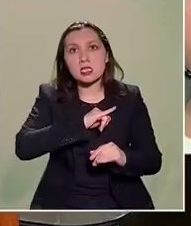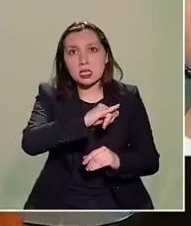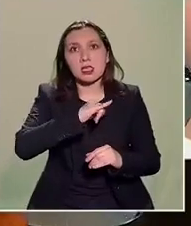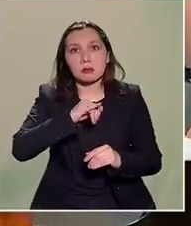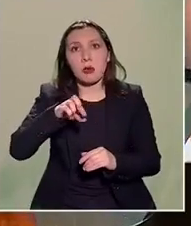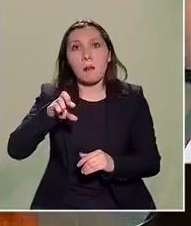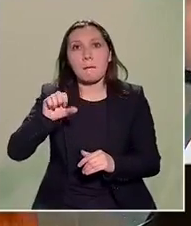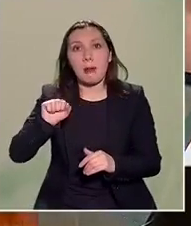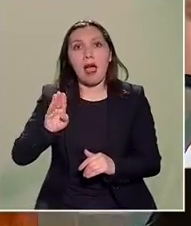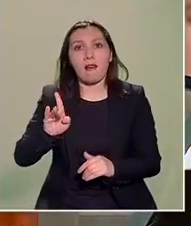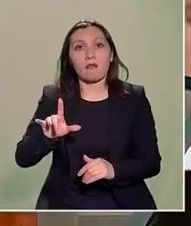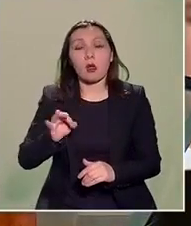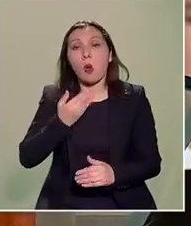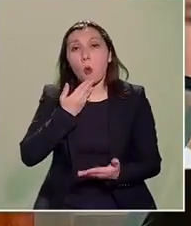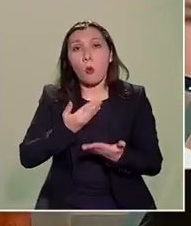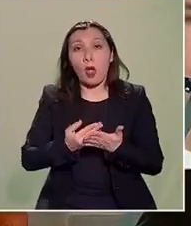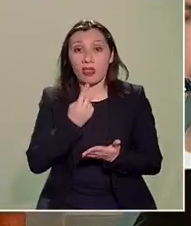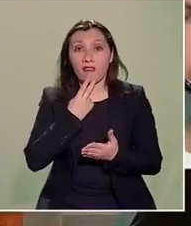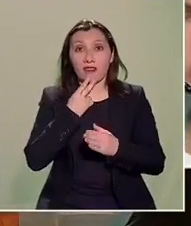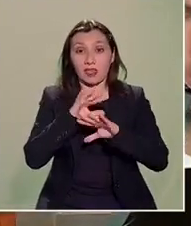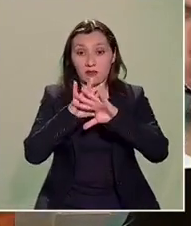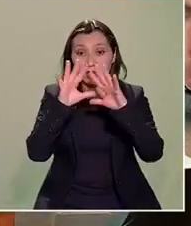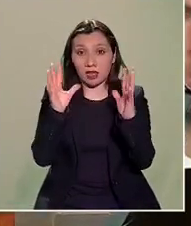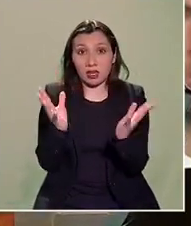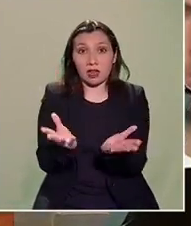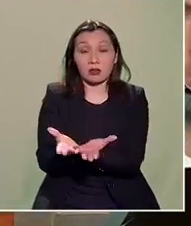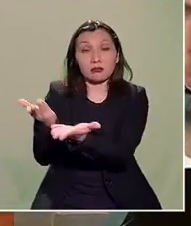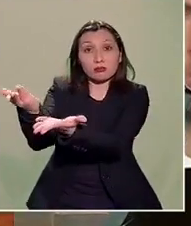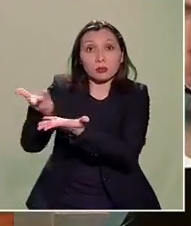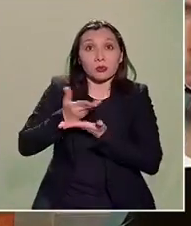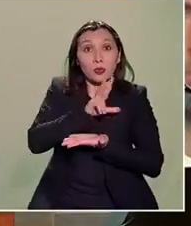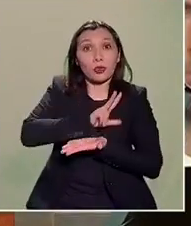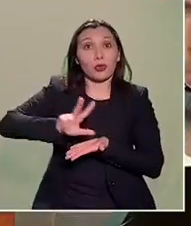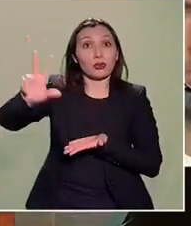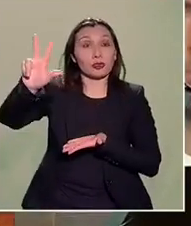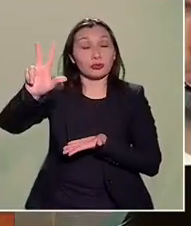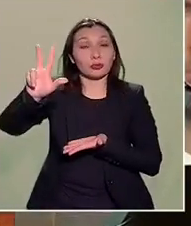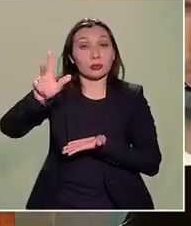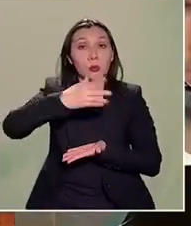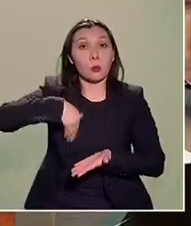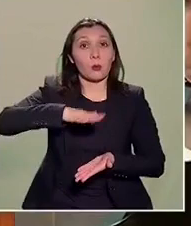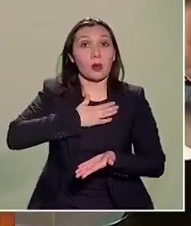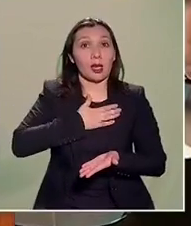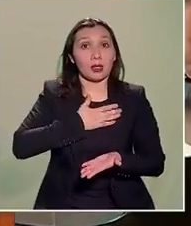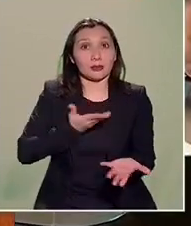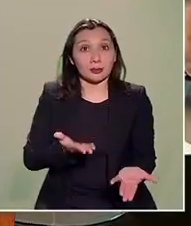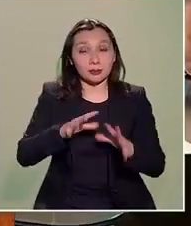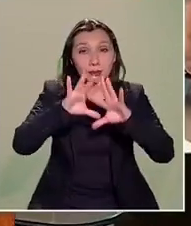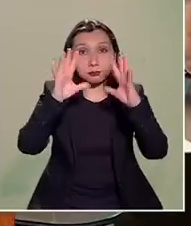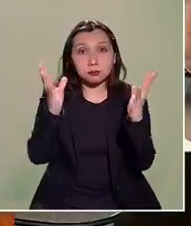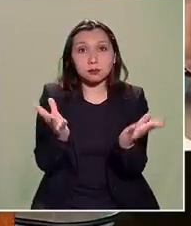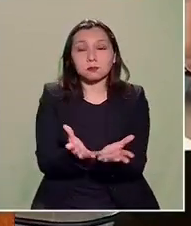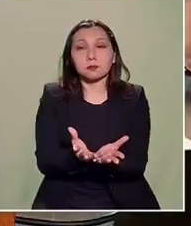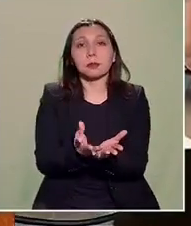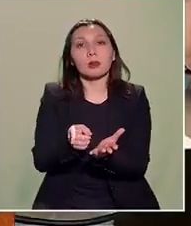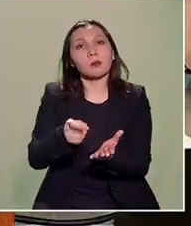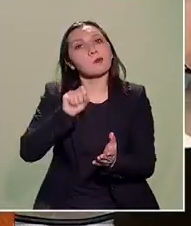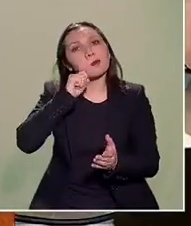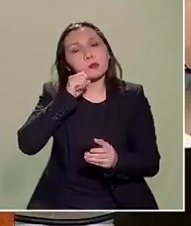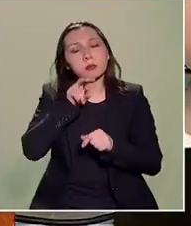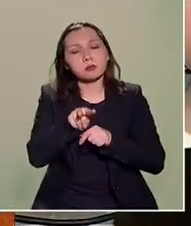cuando nuestro habita en lugares llegados por dios al hombre nuestro planeta para que fuese su